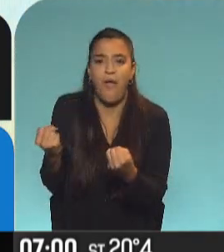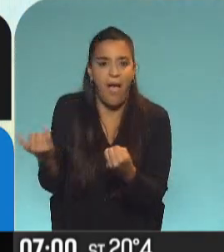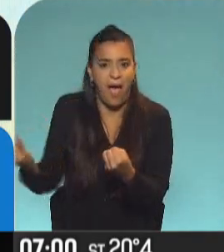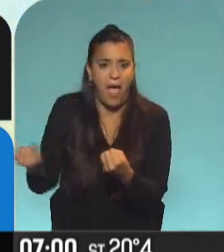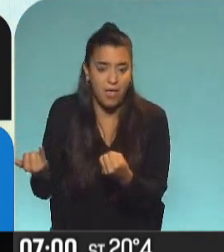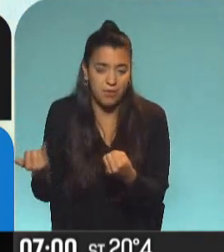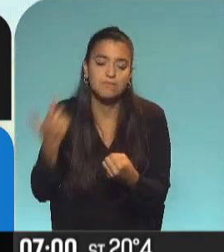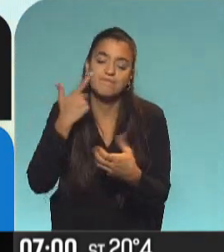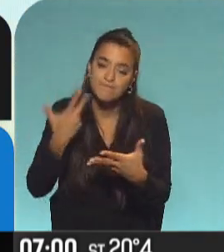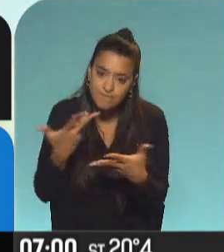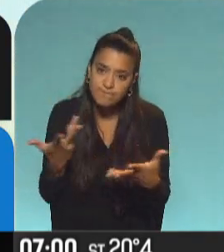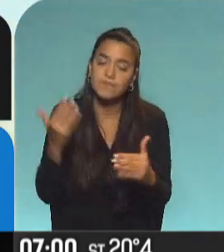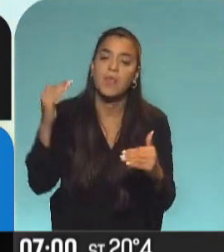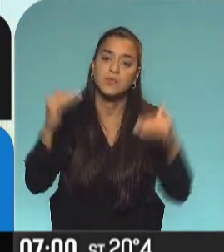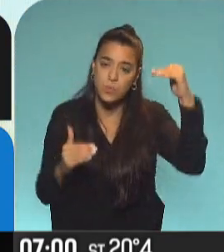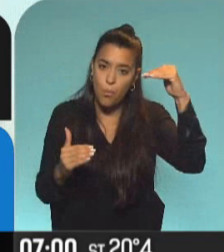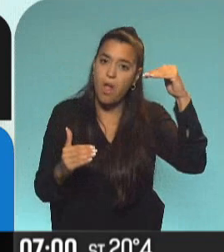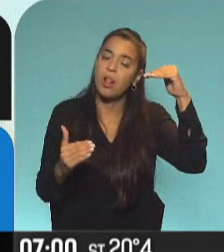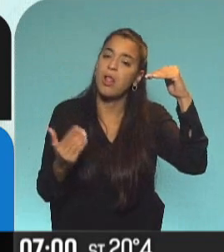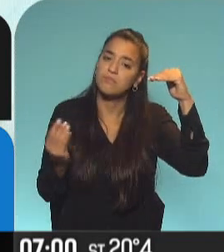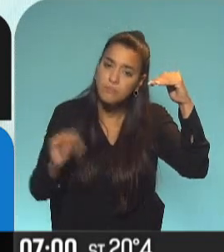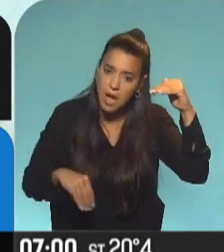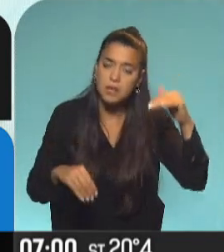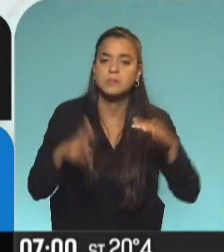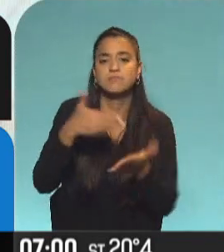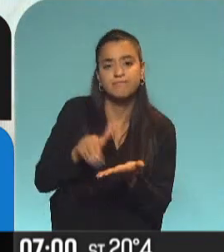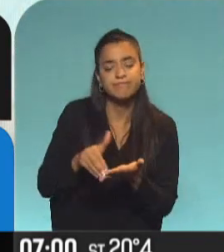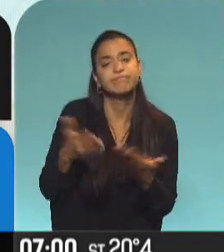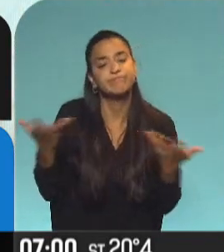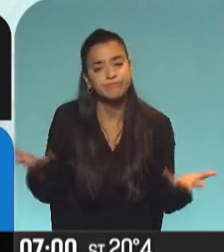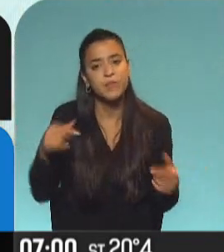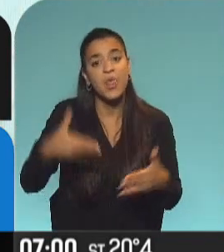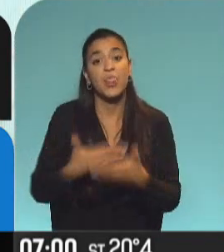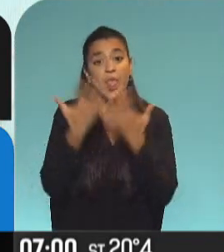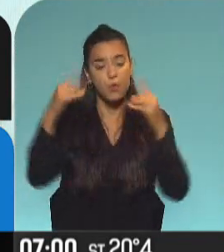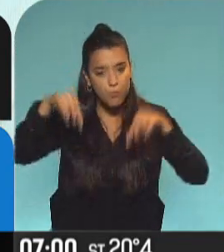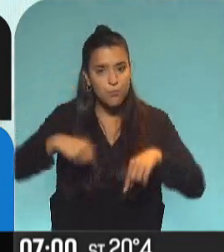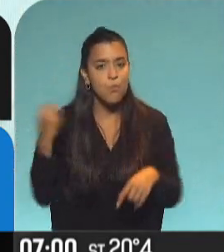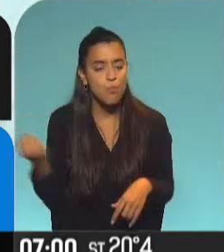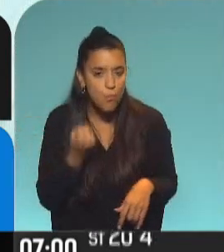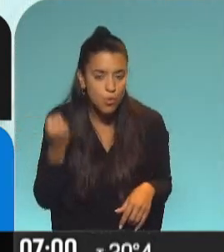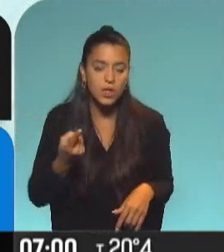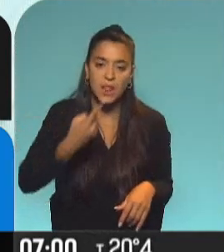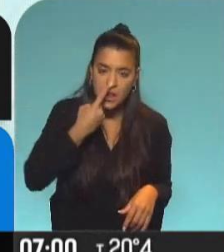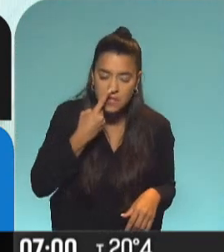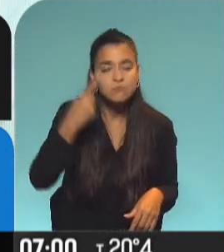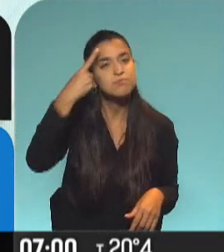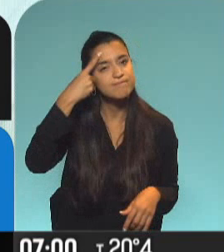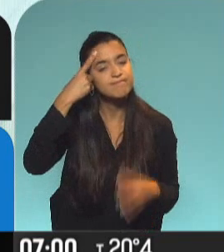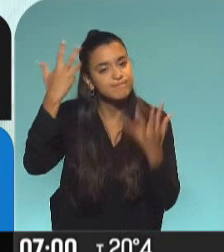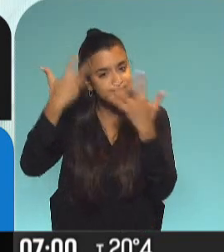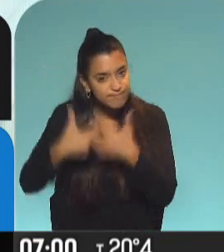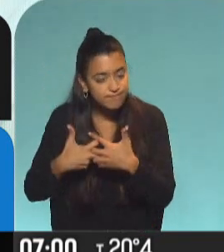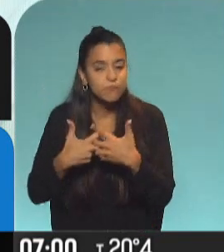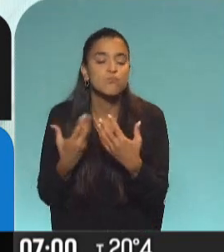manera refuerzan la desigualdad, refuerzan la discriminación. Así que un día como hoy es interesante también para poder pensar esas prácticas